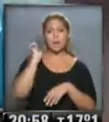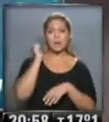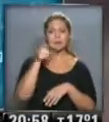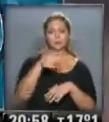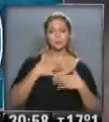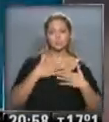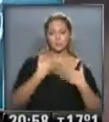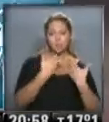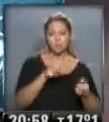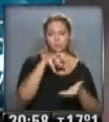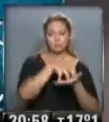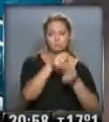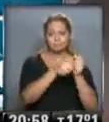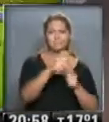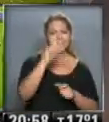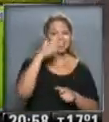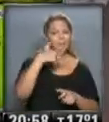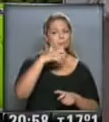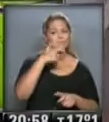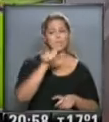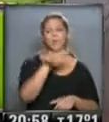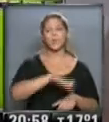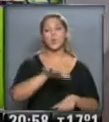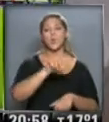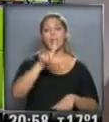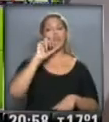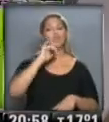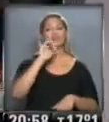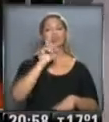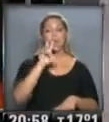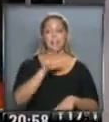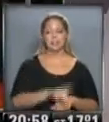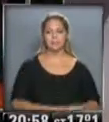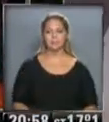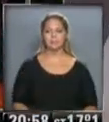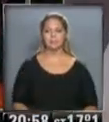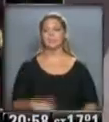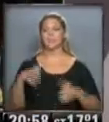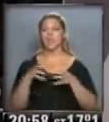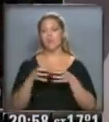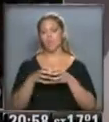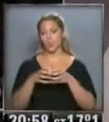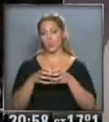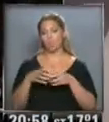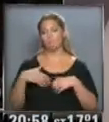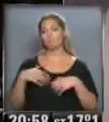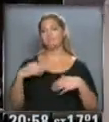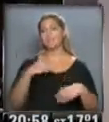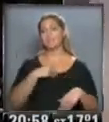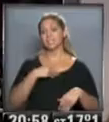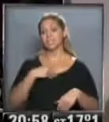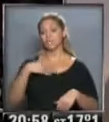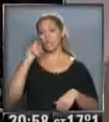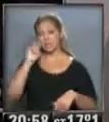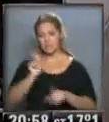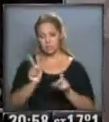fue encontrado en una planta del SEAMCE en José León Suárez. Fútbol sin visitantes. Lo dispuso la